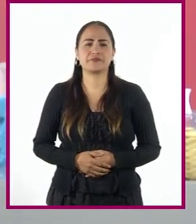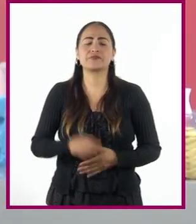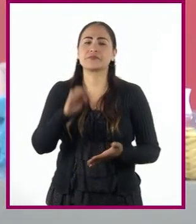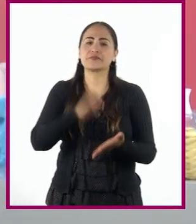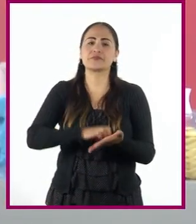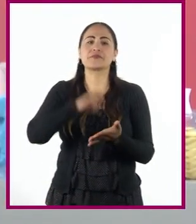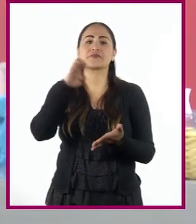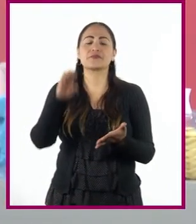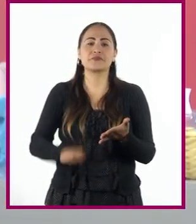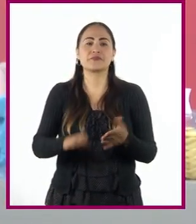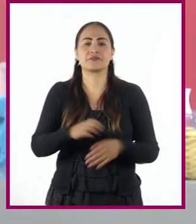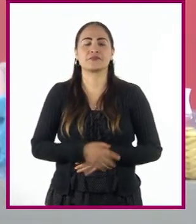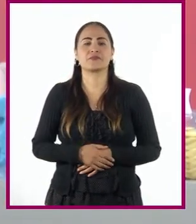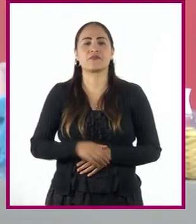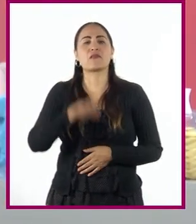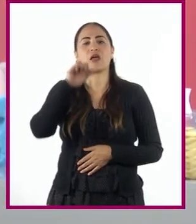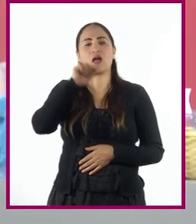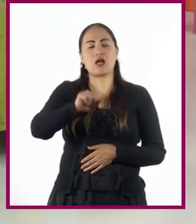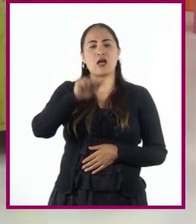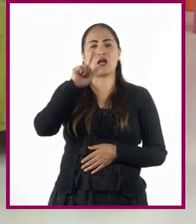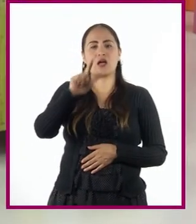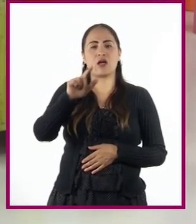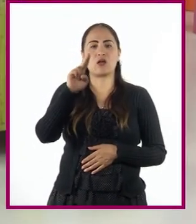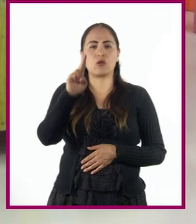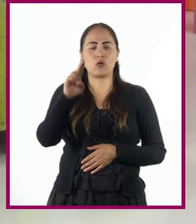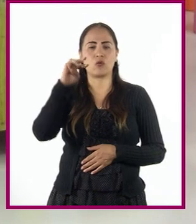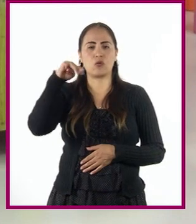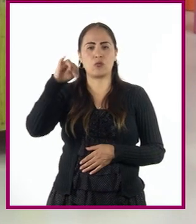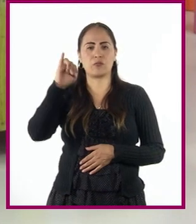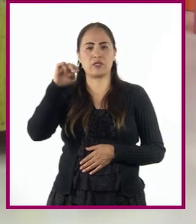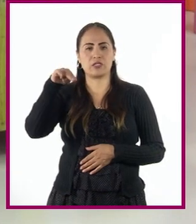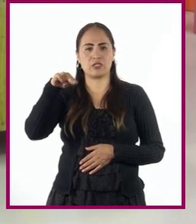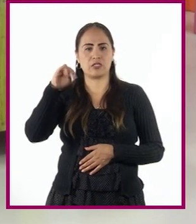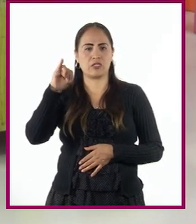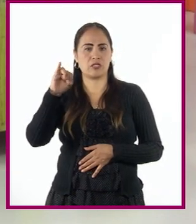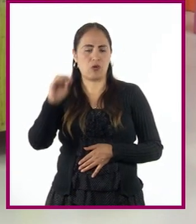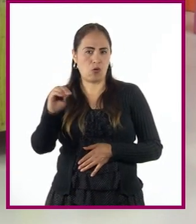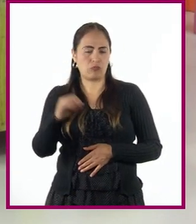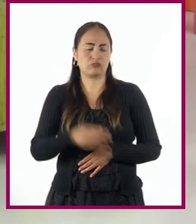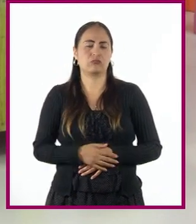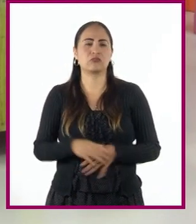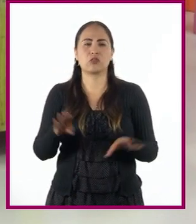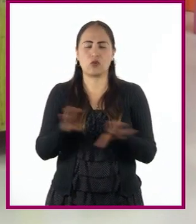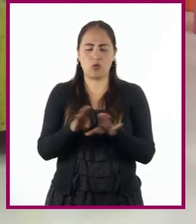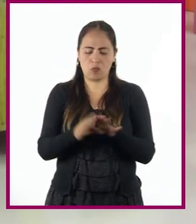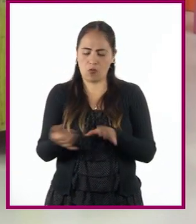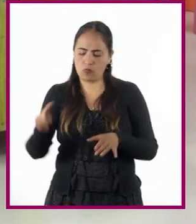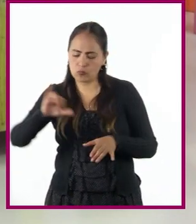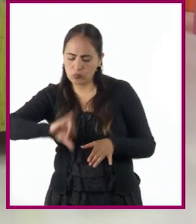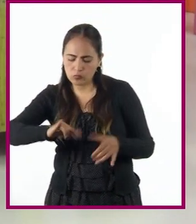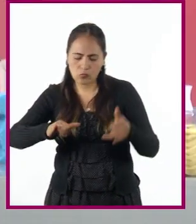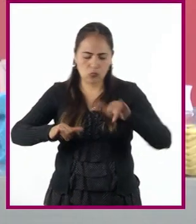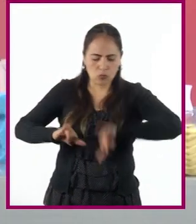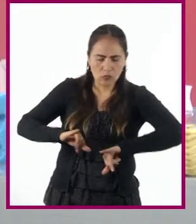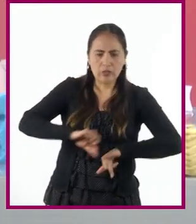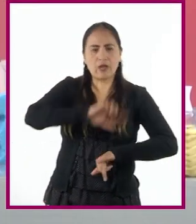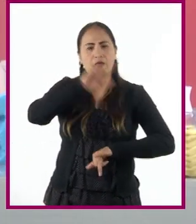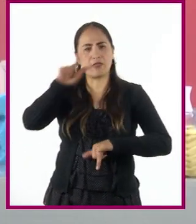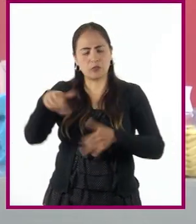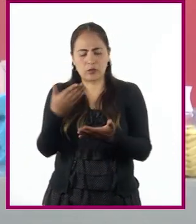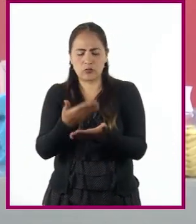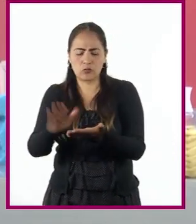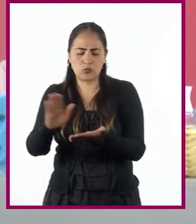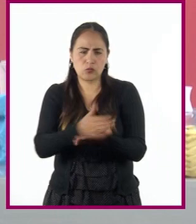ejemplo, es el aluminio que se obtiene por precipitación, una vez que se ha eliminado las impurezas del mineral